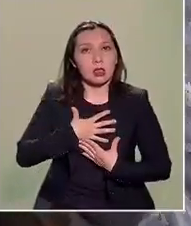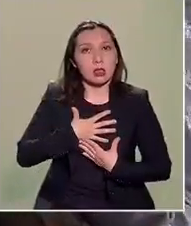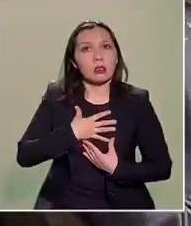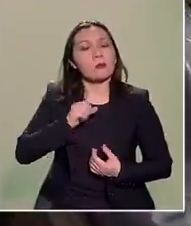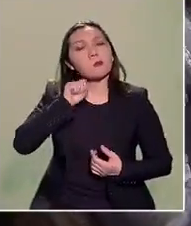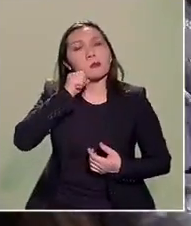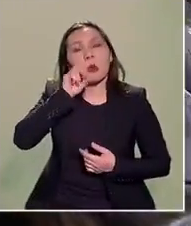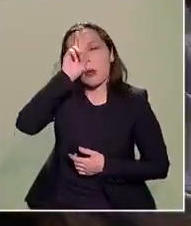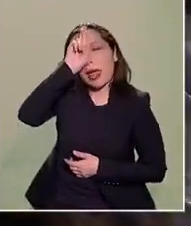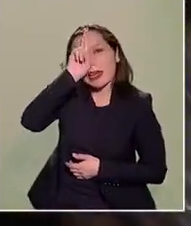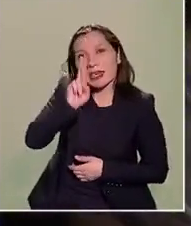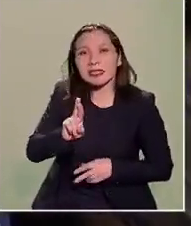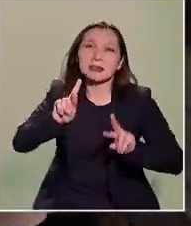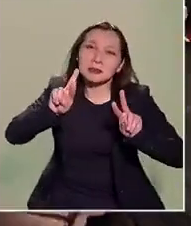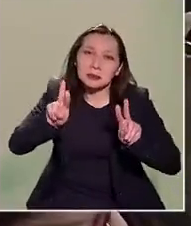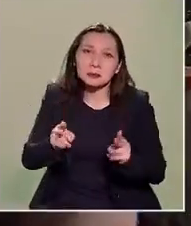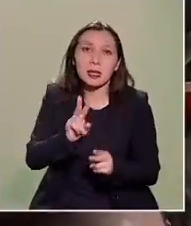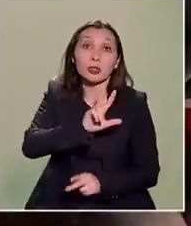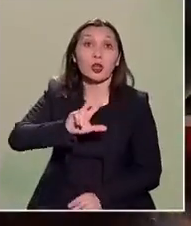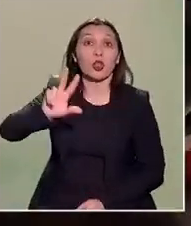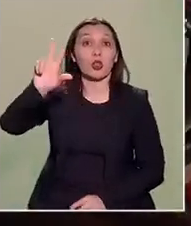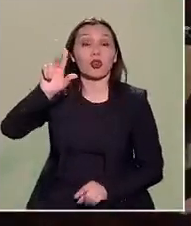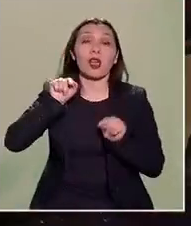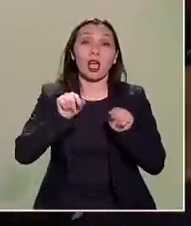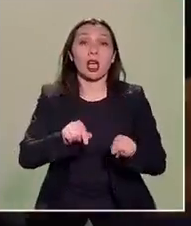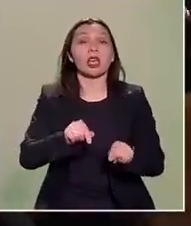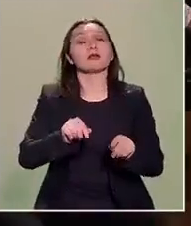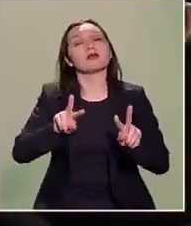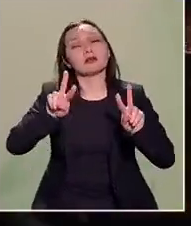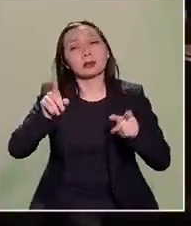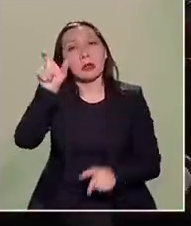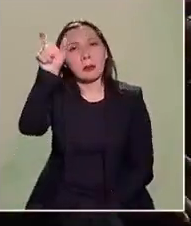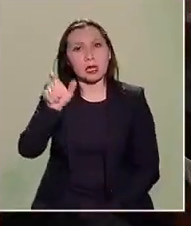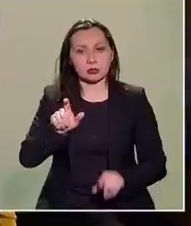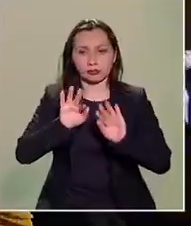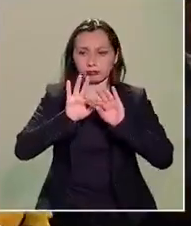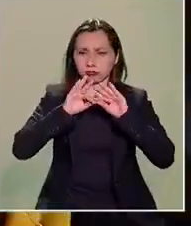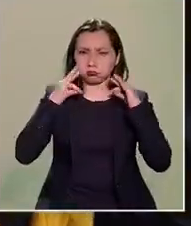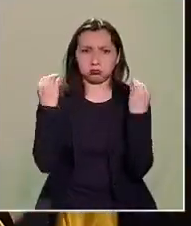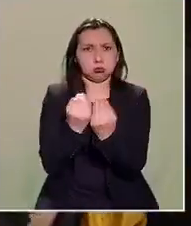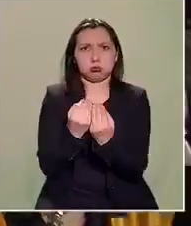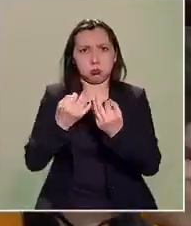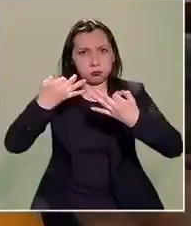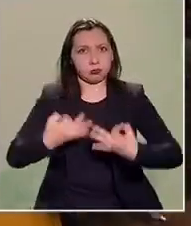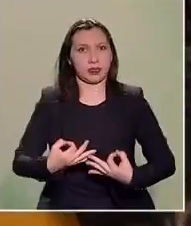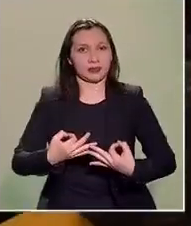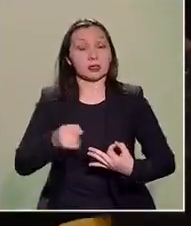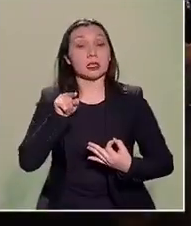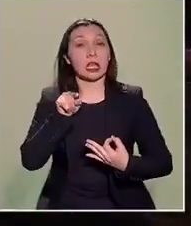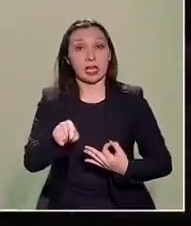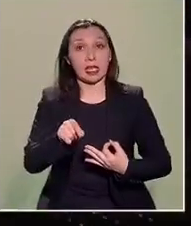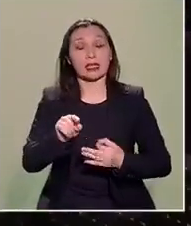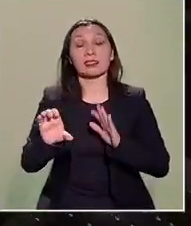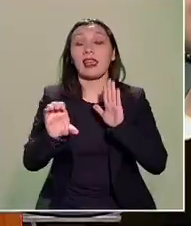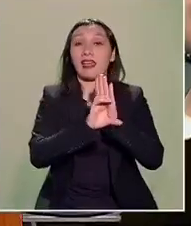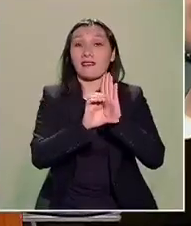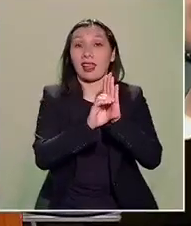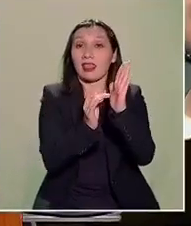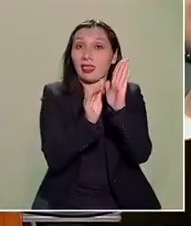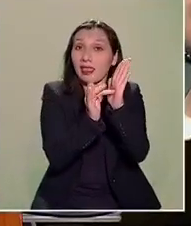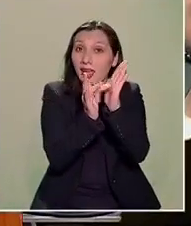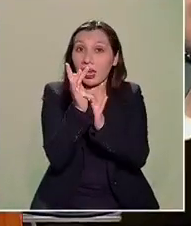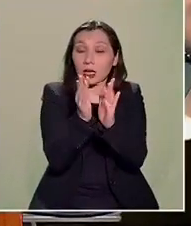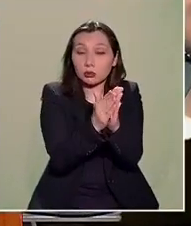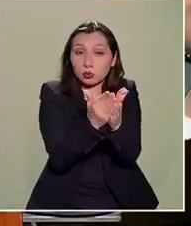el sentido de respeto a esto llamamos una persona integrada por ello que el evangelio de jesucristo